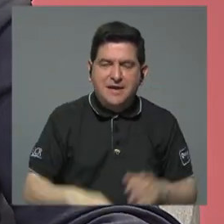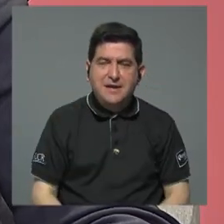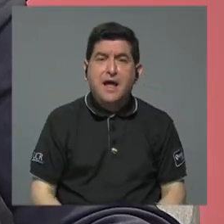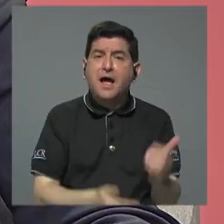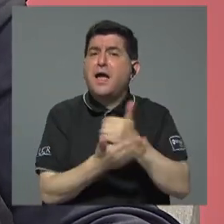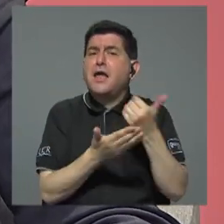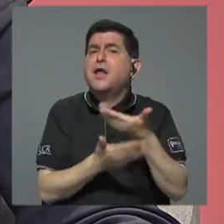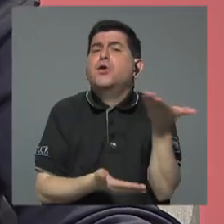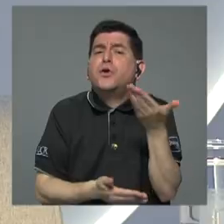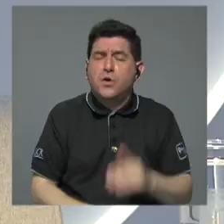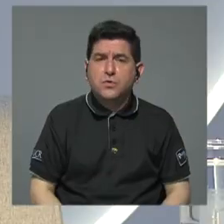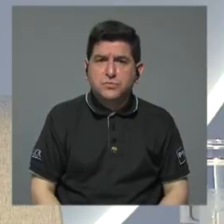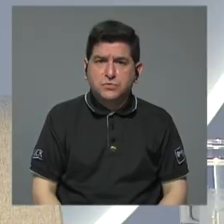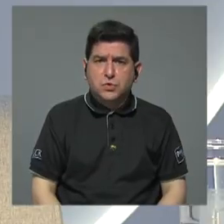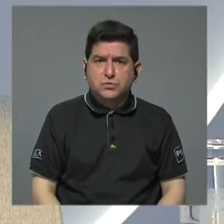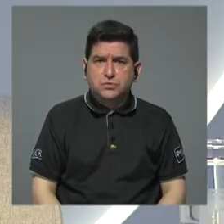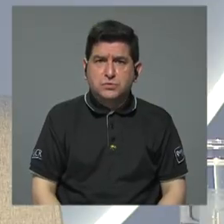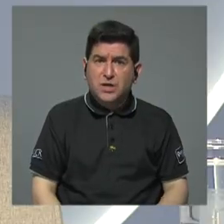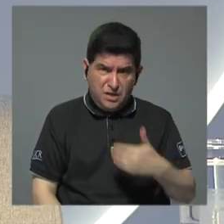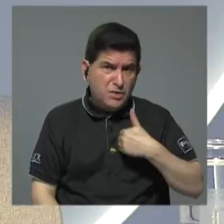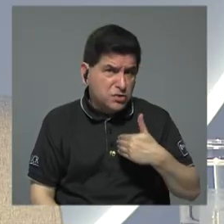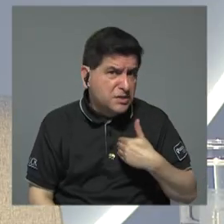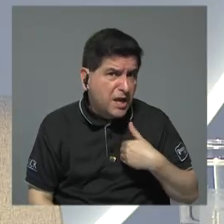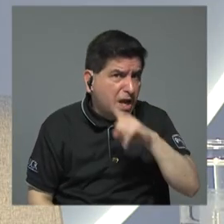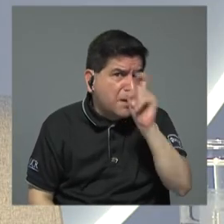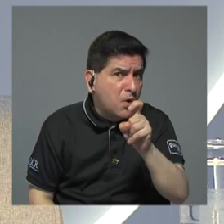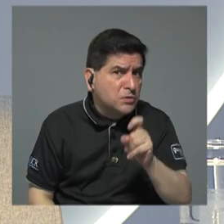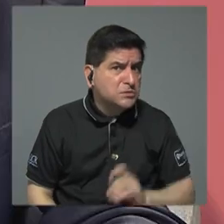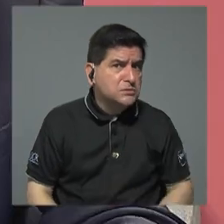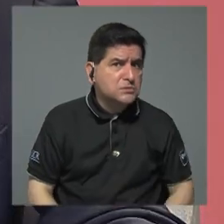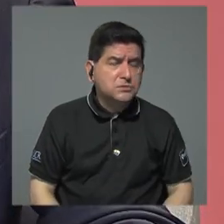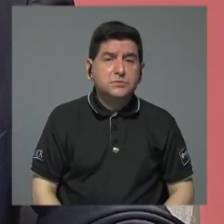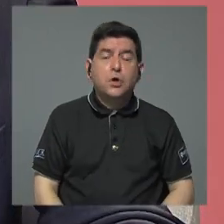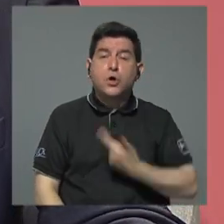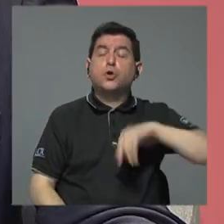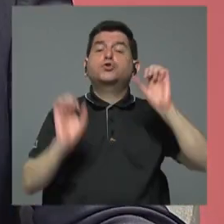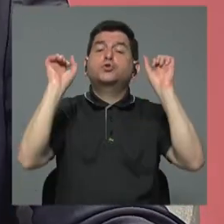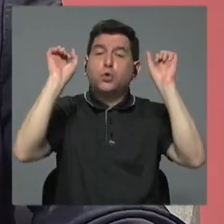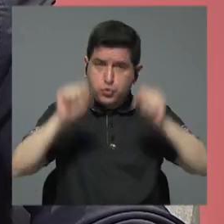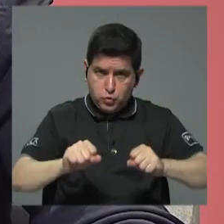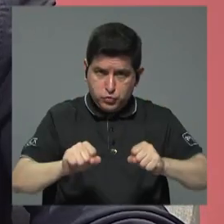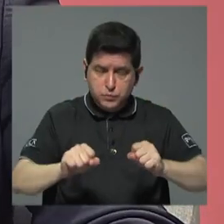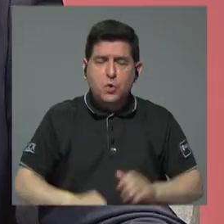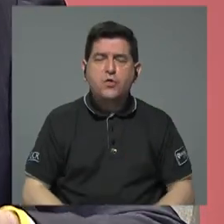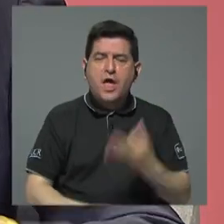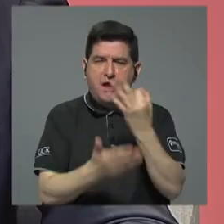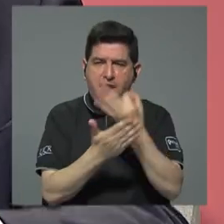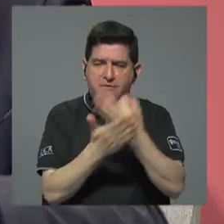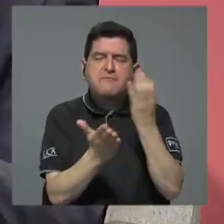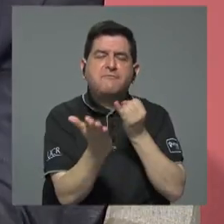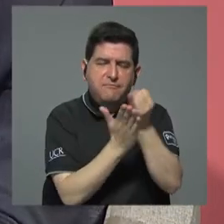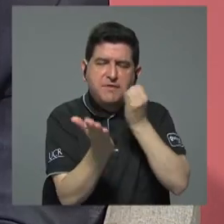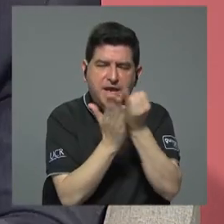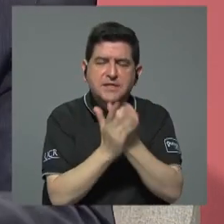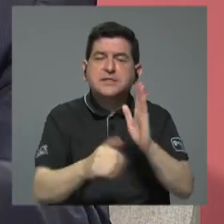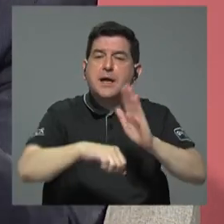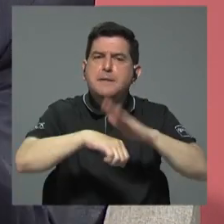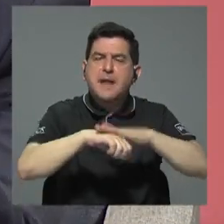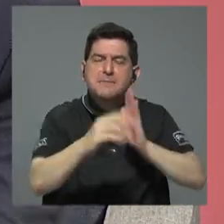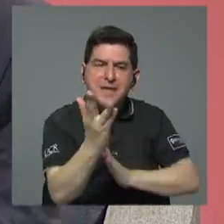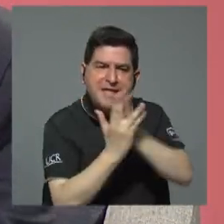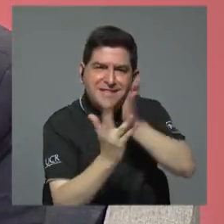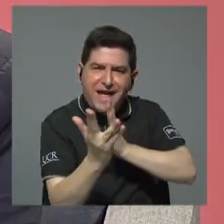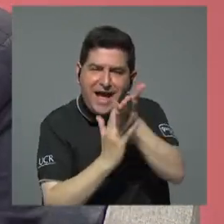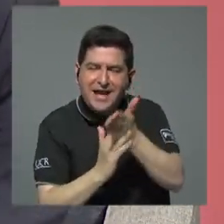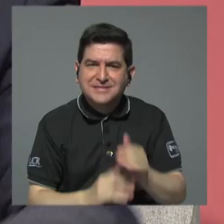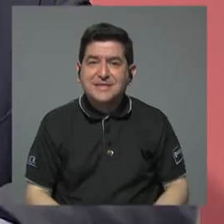en fuentes renovables. ¿Los recursos los tenemos? ¿No? Y podemos financiar investigación que nos permita acceder cada